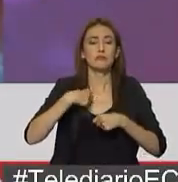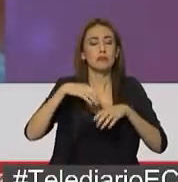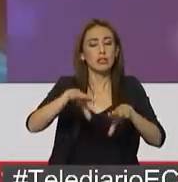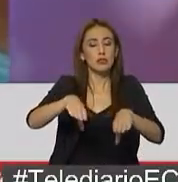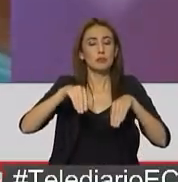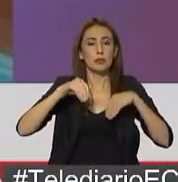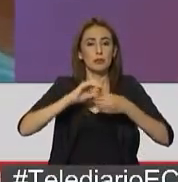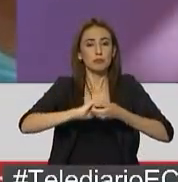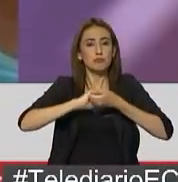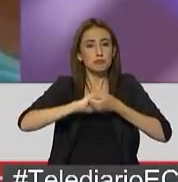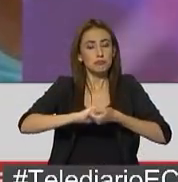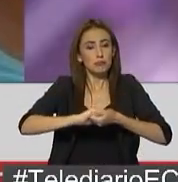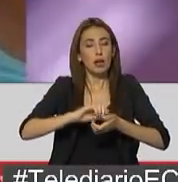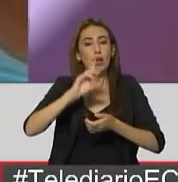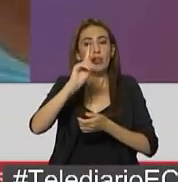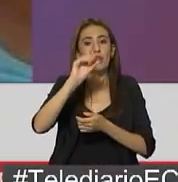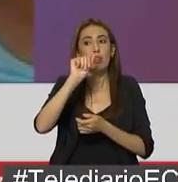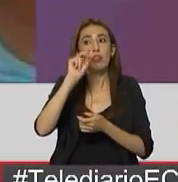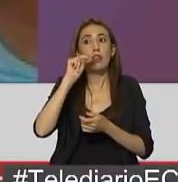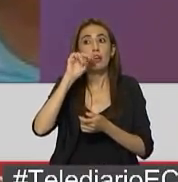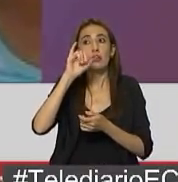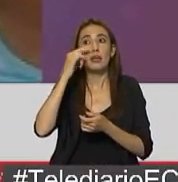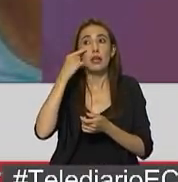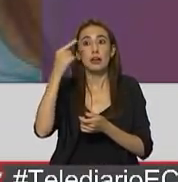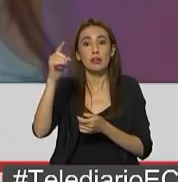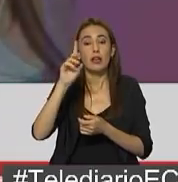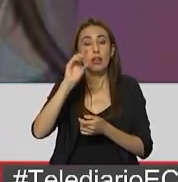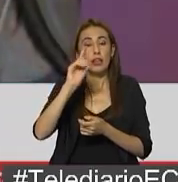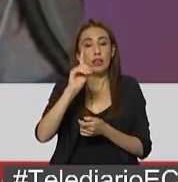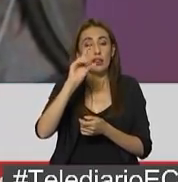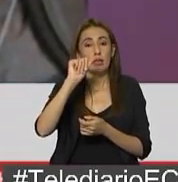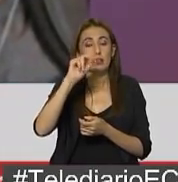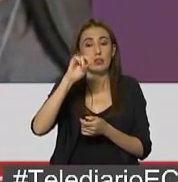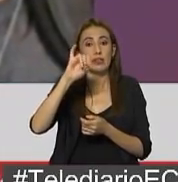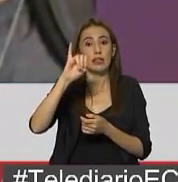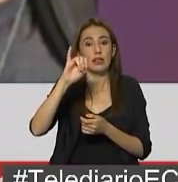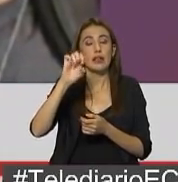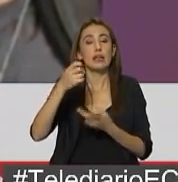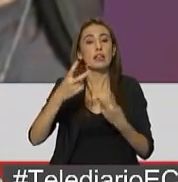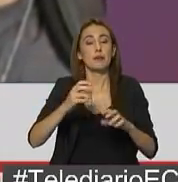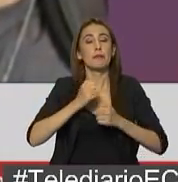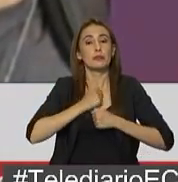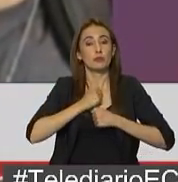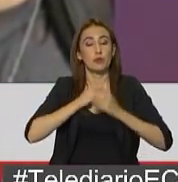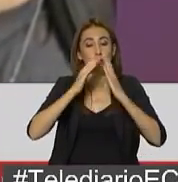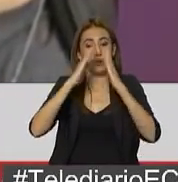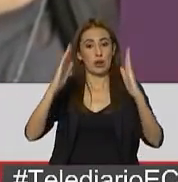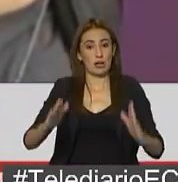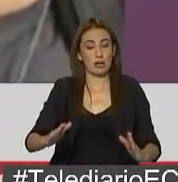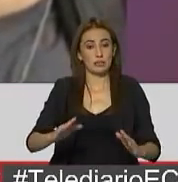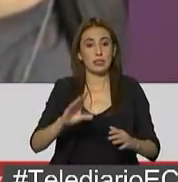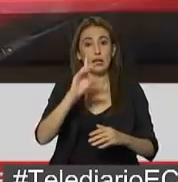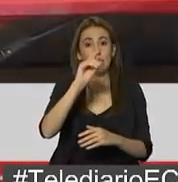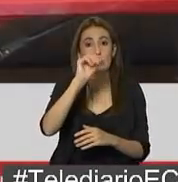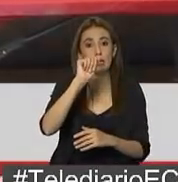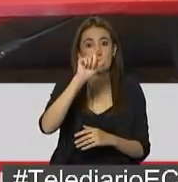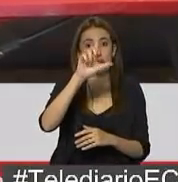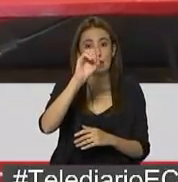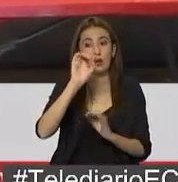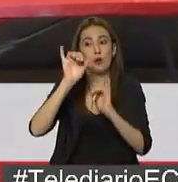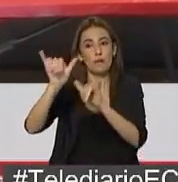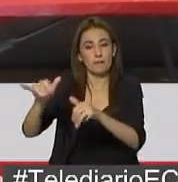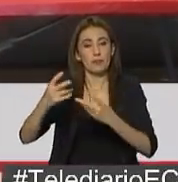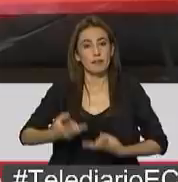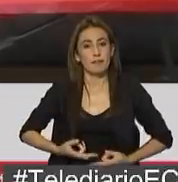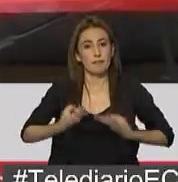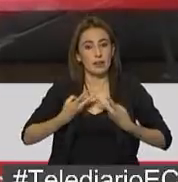Daniel Salcedo Bonilla, quien incluso es el propietario de la casa en Miami, donde residía Bucaram con su familia. Salcedo, en cambio,